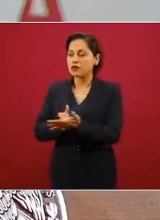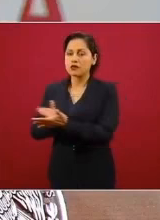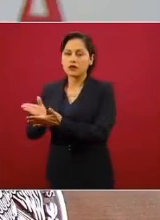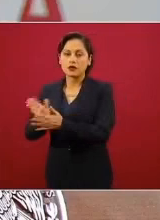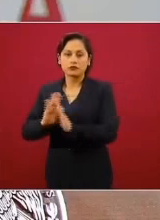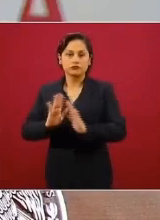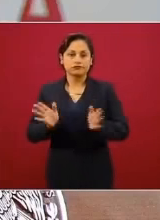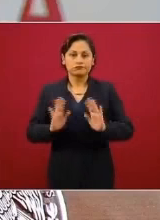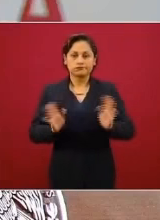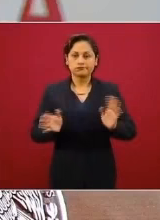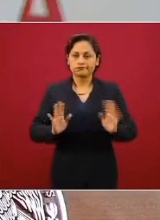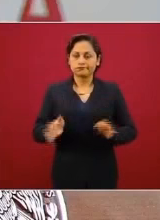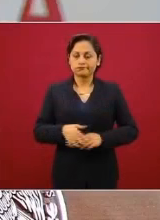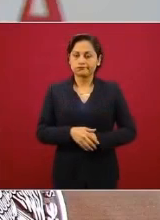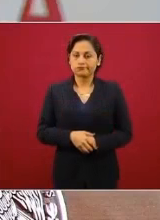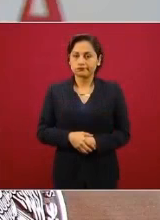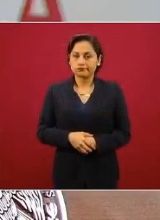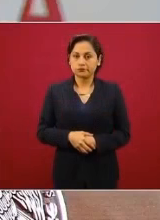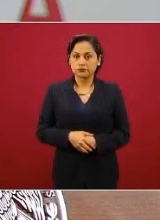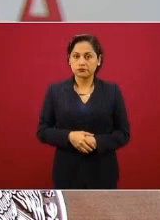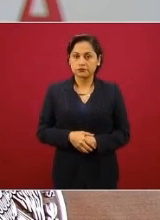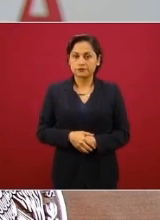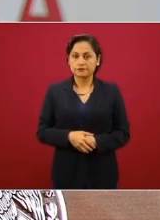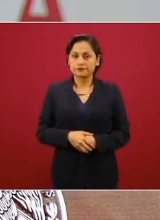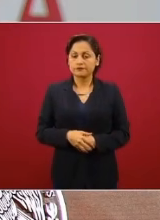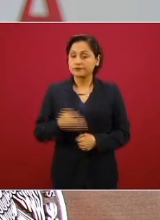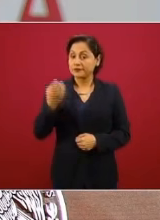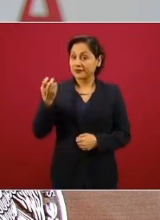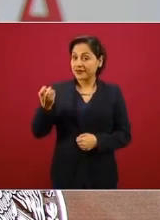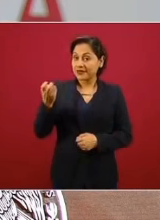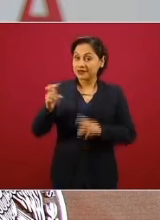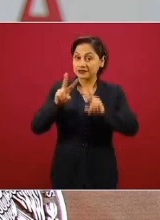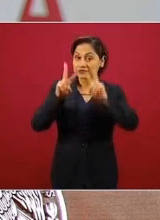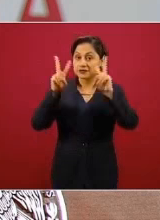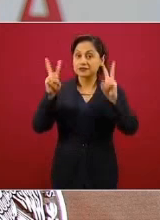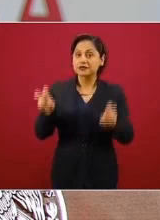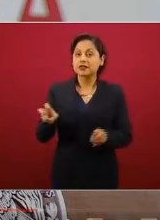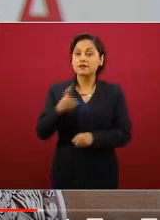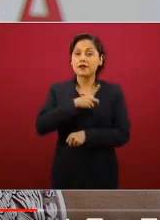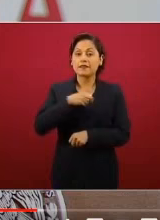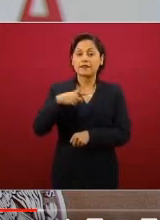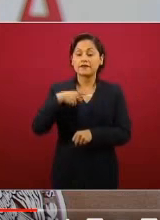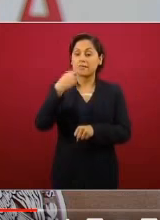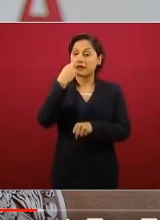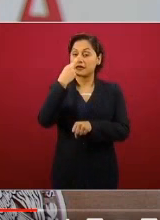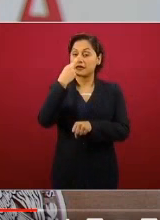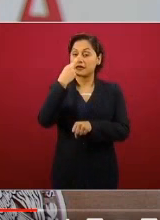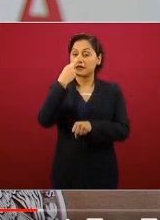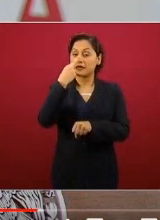y son casos que se tienen que manejar con mucha responsabilidad